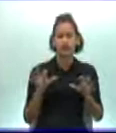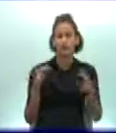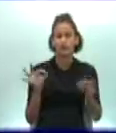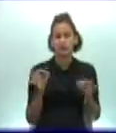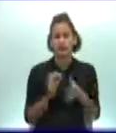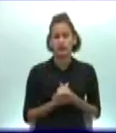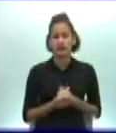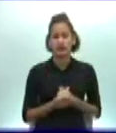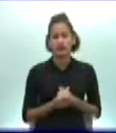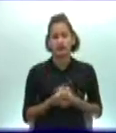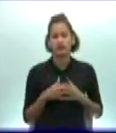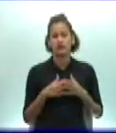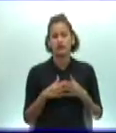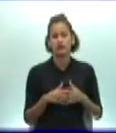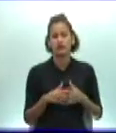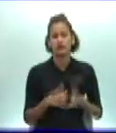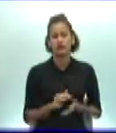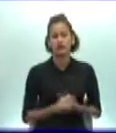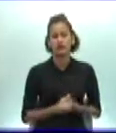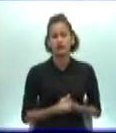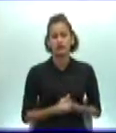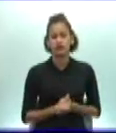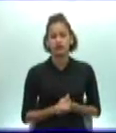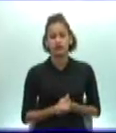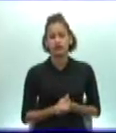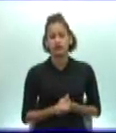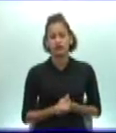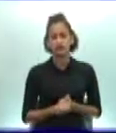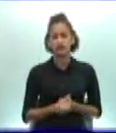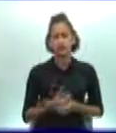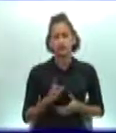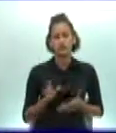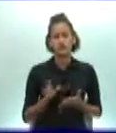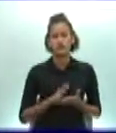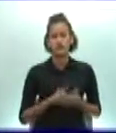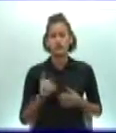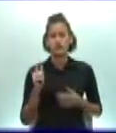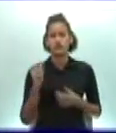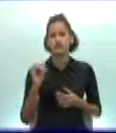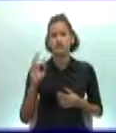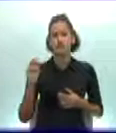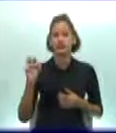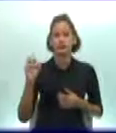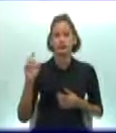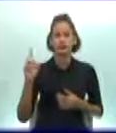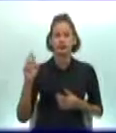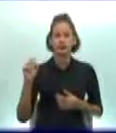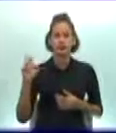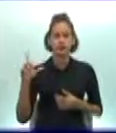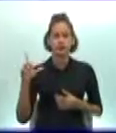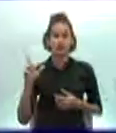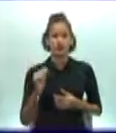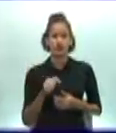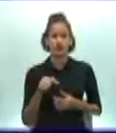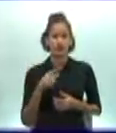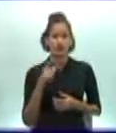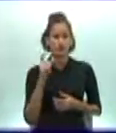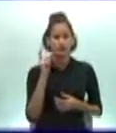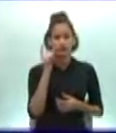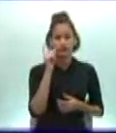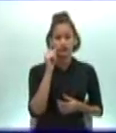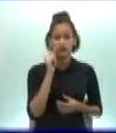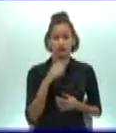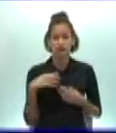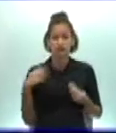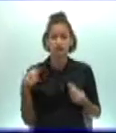mi barco negro y blanco, negro y blanco sin timonel. Ay, la bala negra, negra